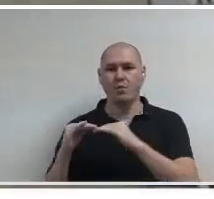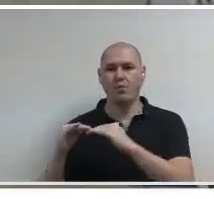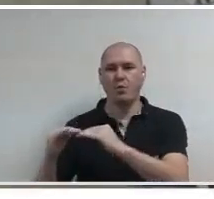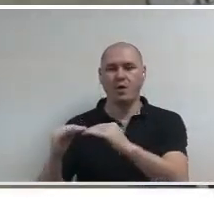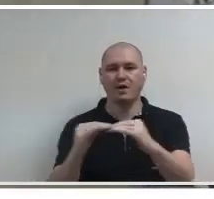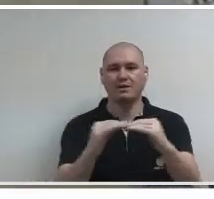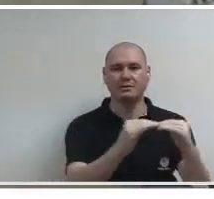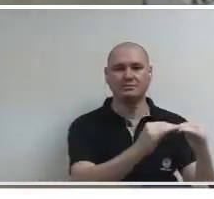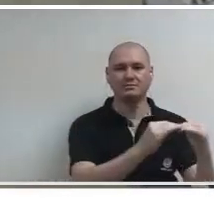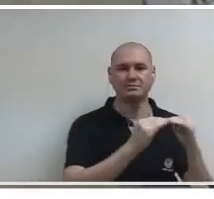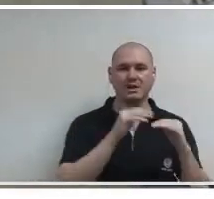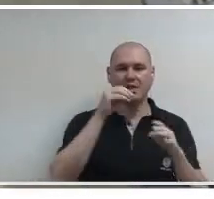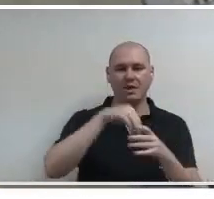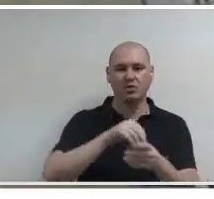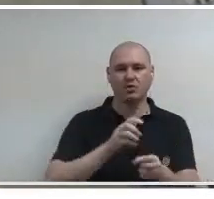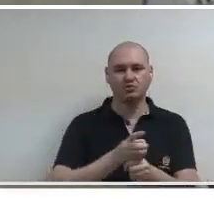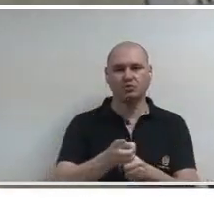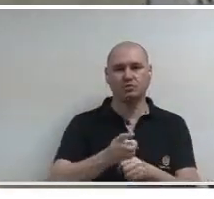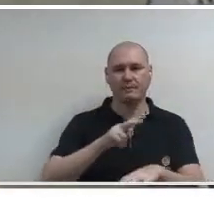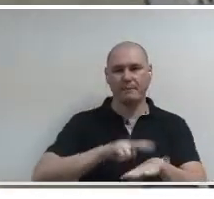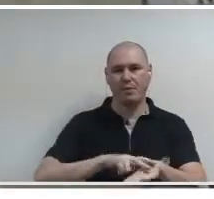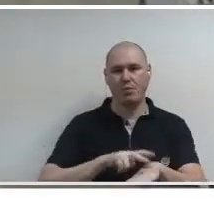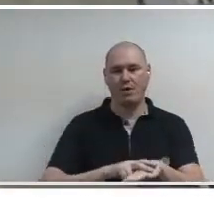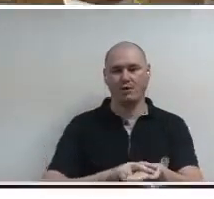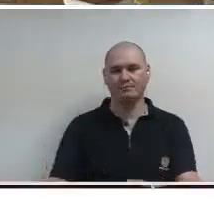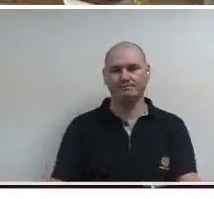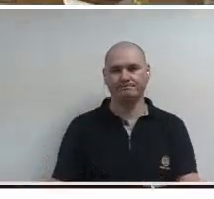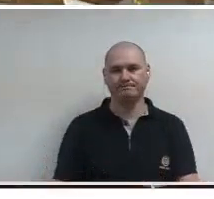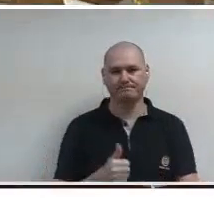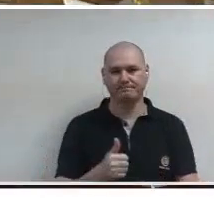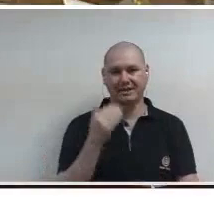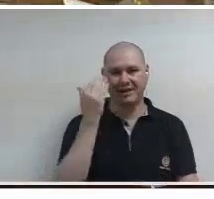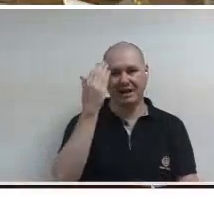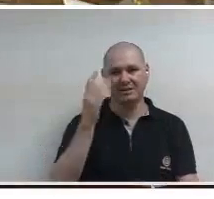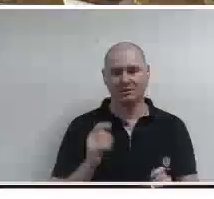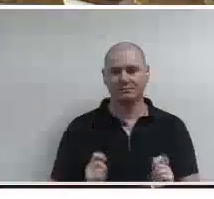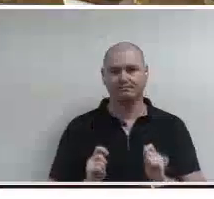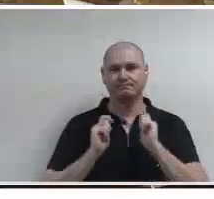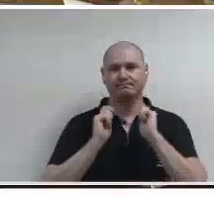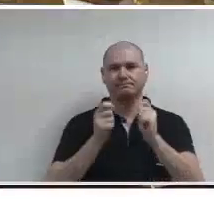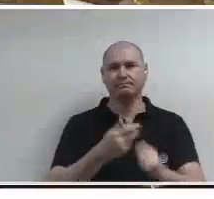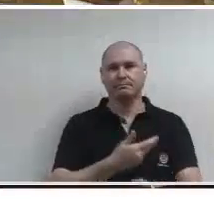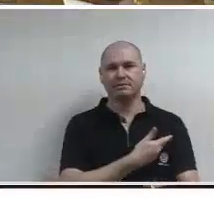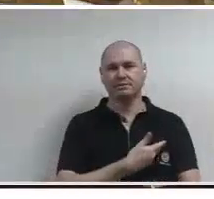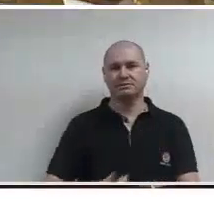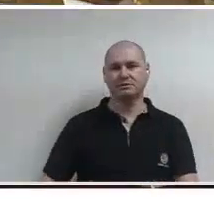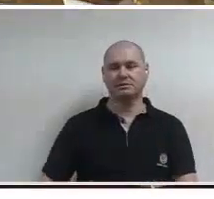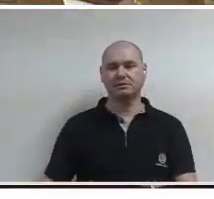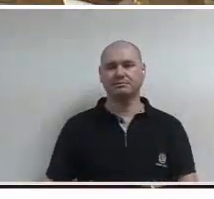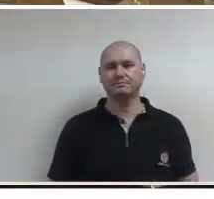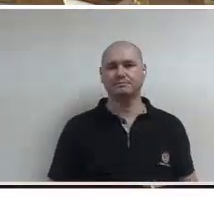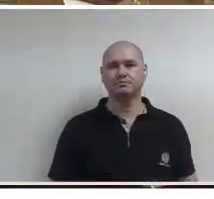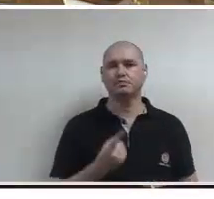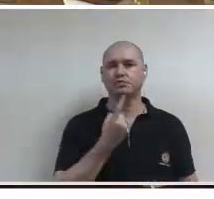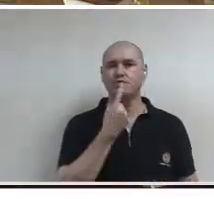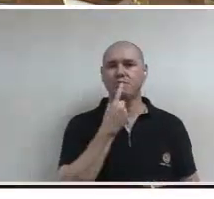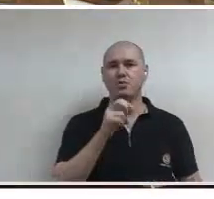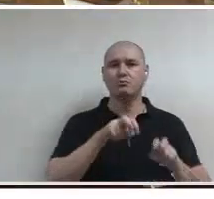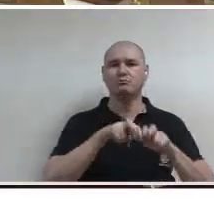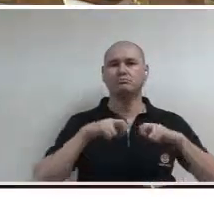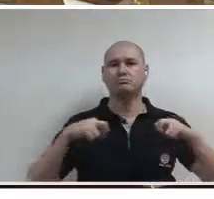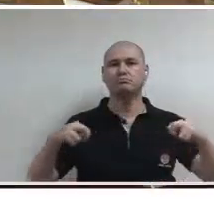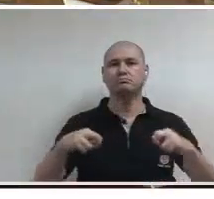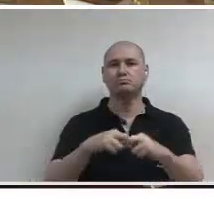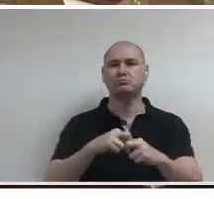oñimo Sanambí por Ajanguay, saco a caso fuera. Ya nene está cuido, ya se inscripción, peguanáis. Va